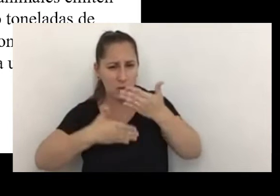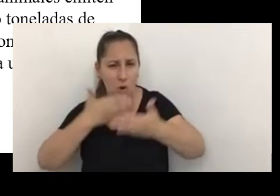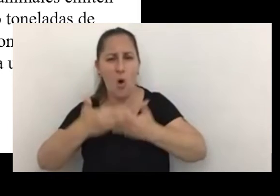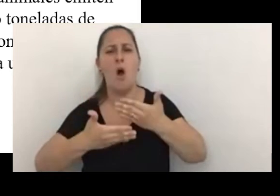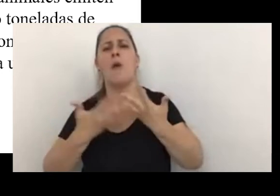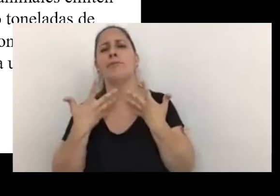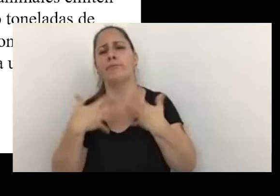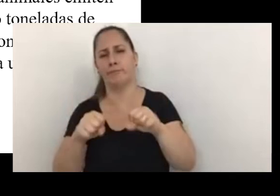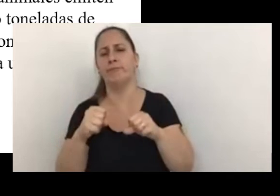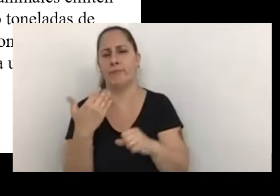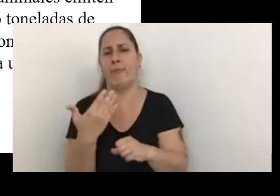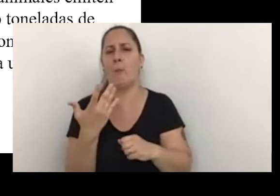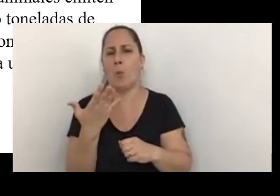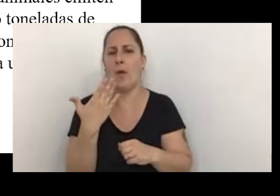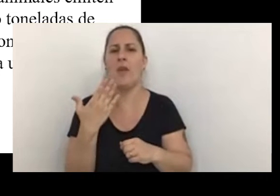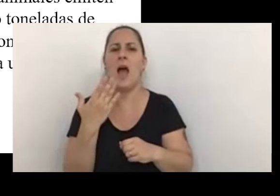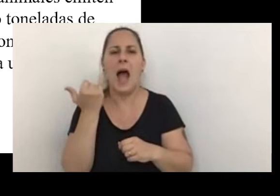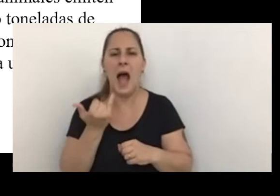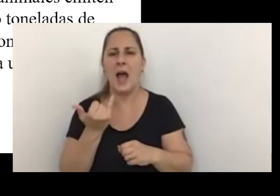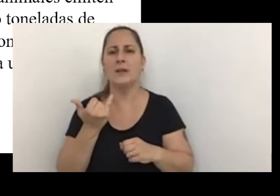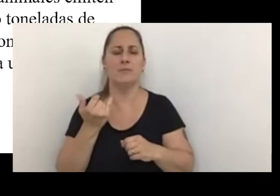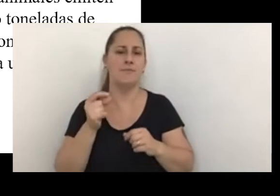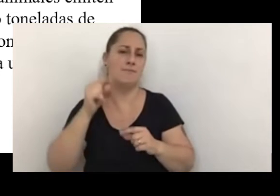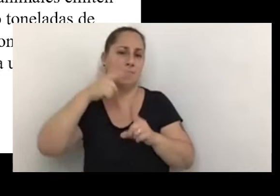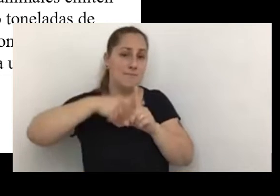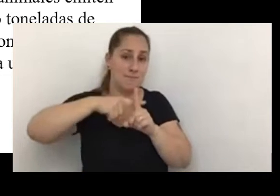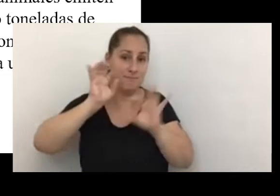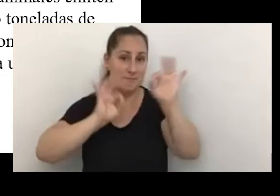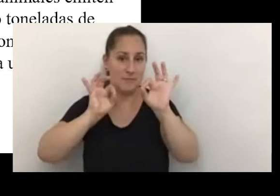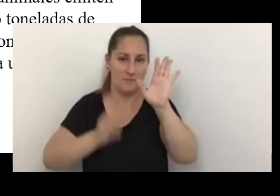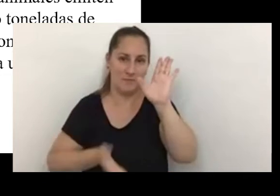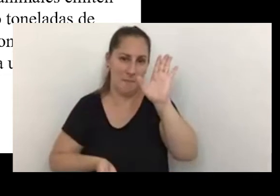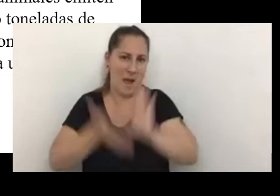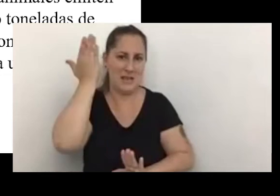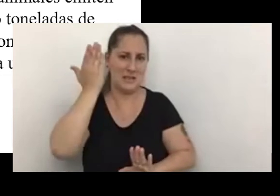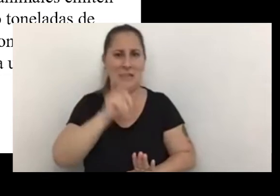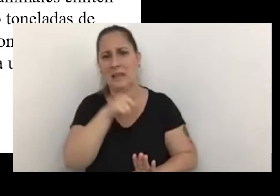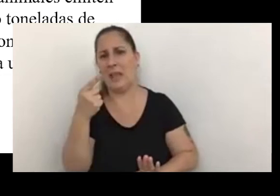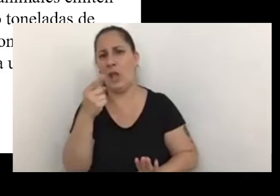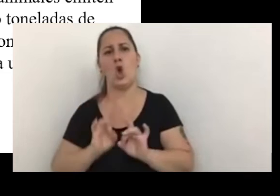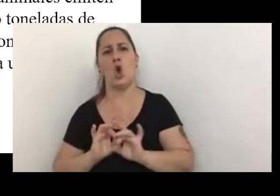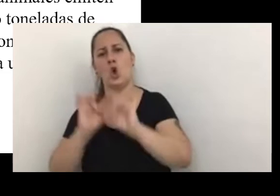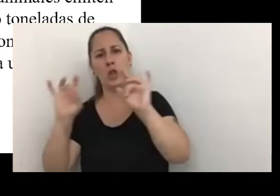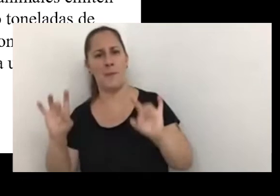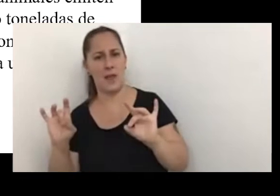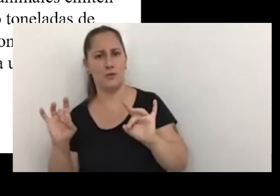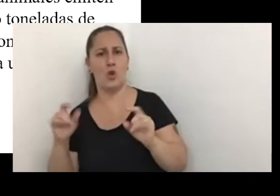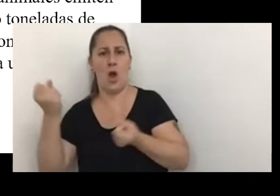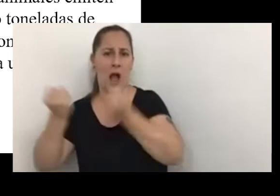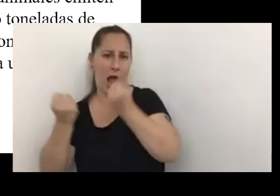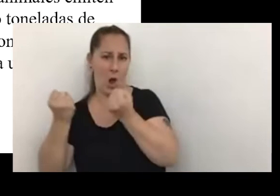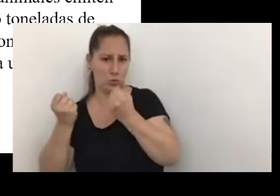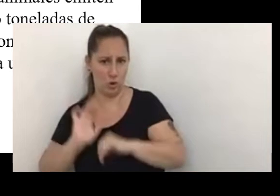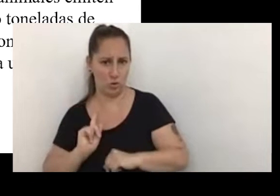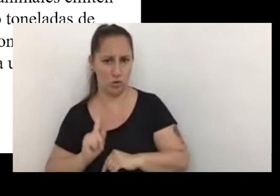detectar que arrojan cifras superiores a las que hoy producirían en contaminación los vehículos del país. Por